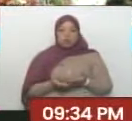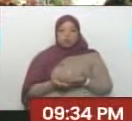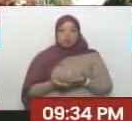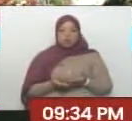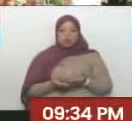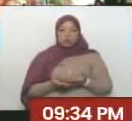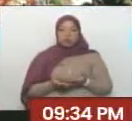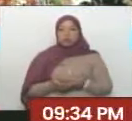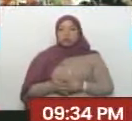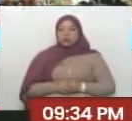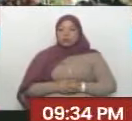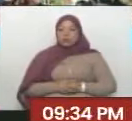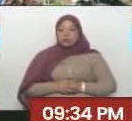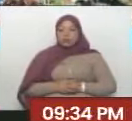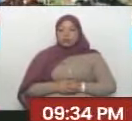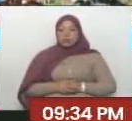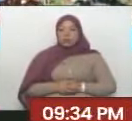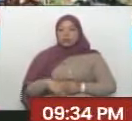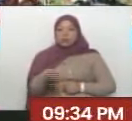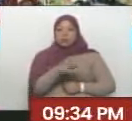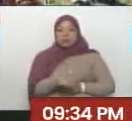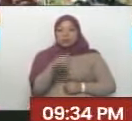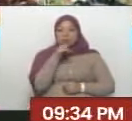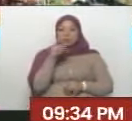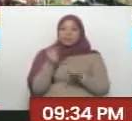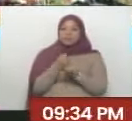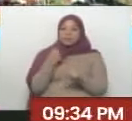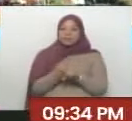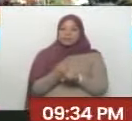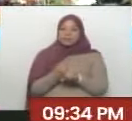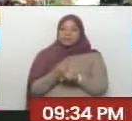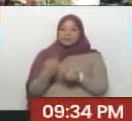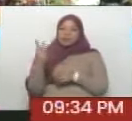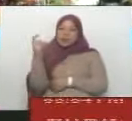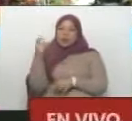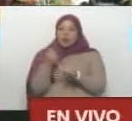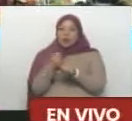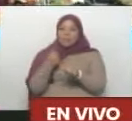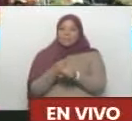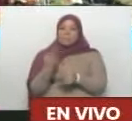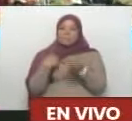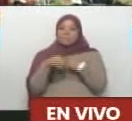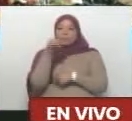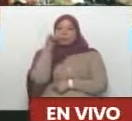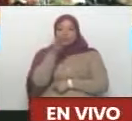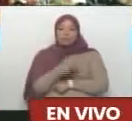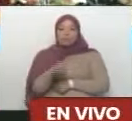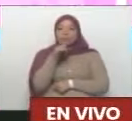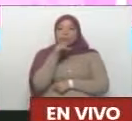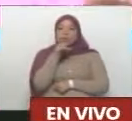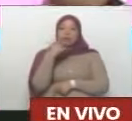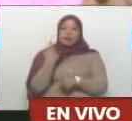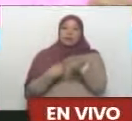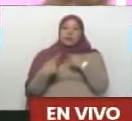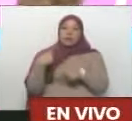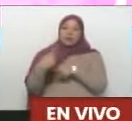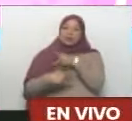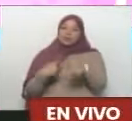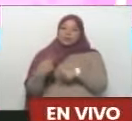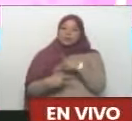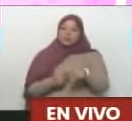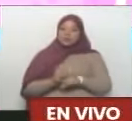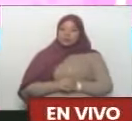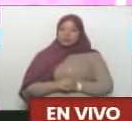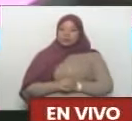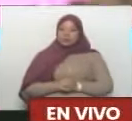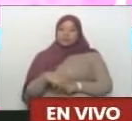bailes y ritmos de tradición venezolana, todos los espacios, pero para eso hacen falta contenidos, y aquí hay bastante talento para producirlos. Pero mire, como sé que